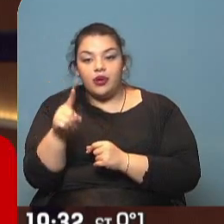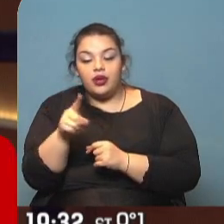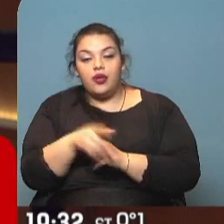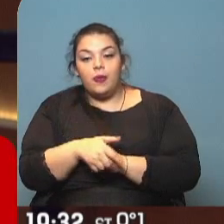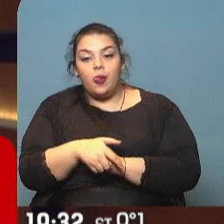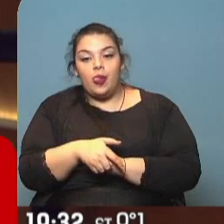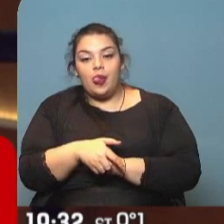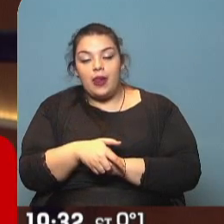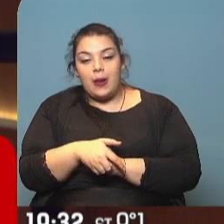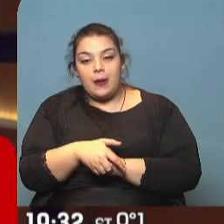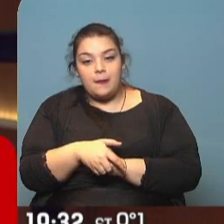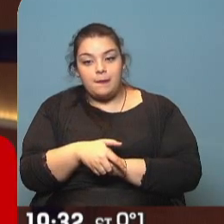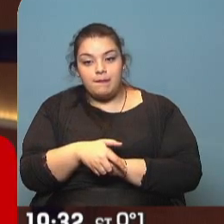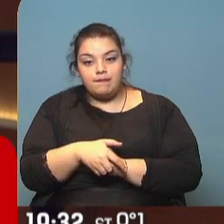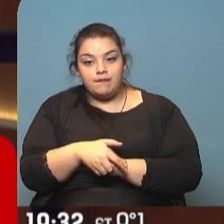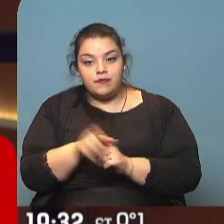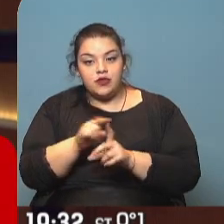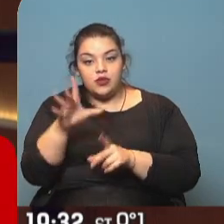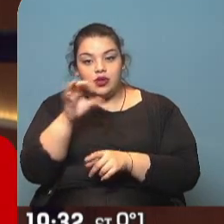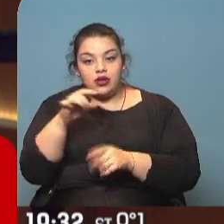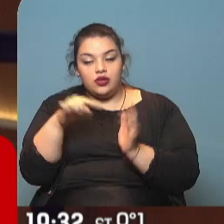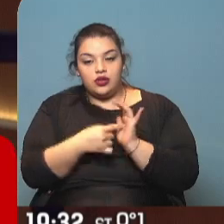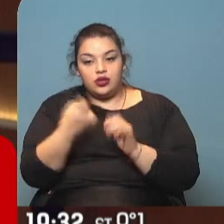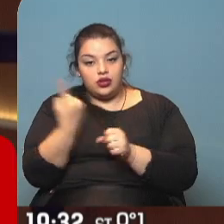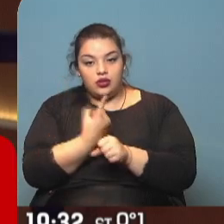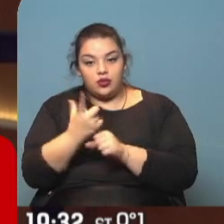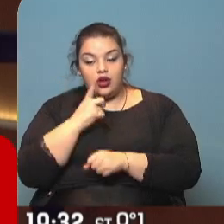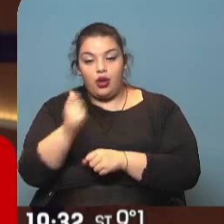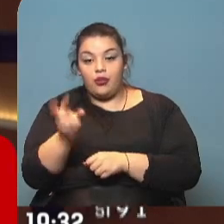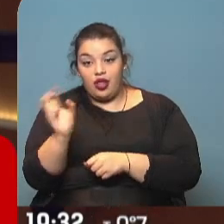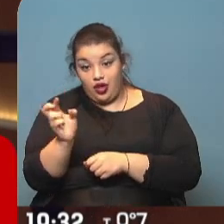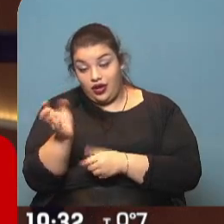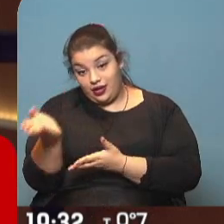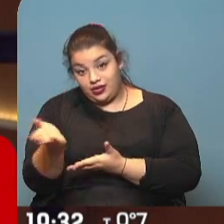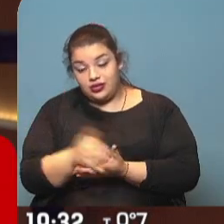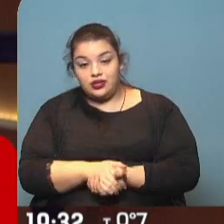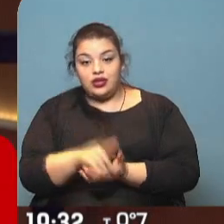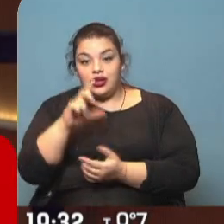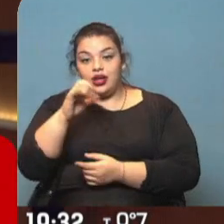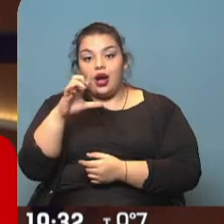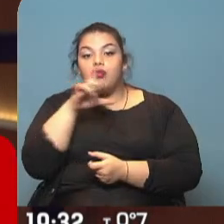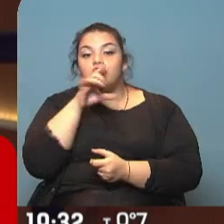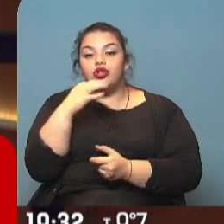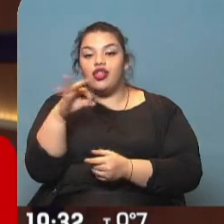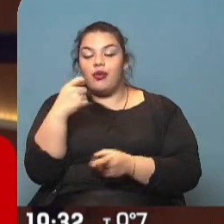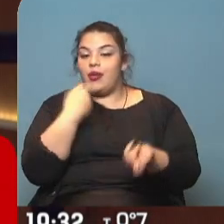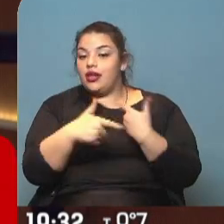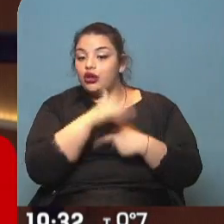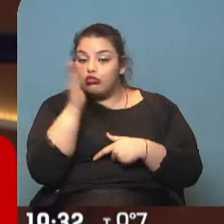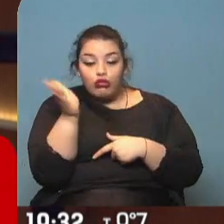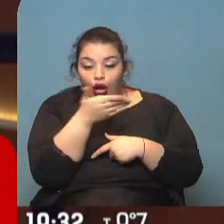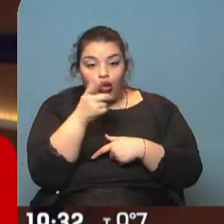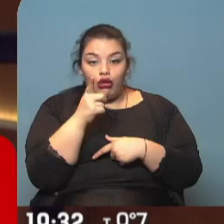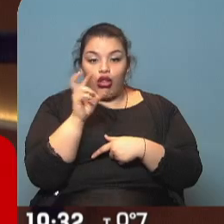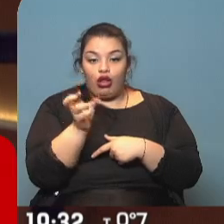déficit fiscal. Y además, como el Banco Central no va a poder comprar los dólares al Tesoro, Caputo va a tener que vender todos los dólares del FMI